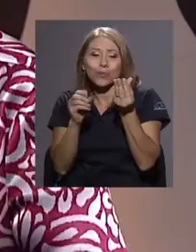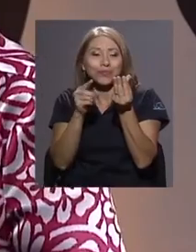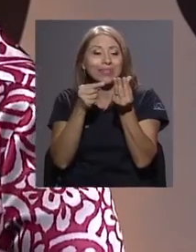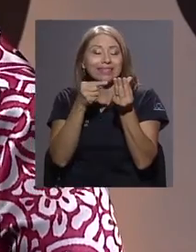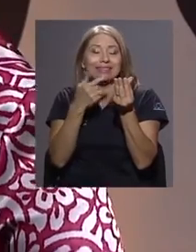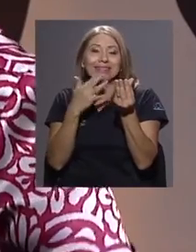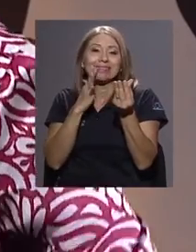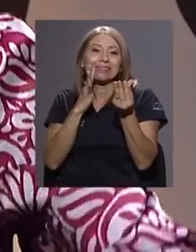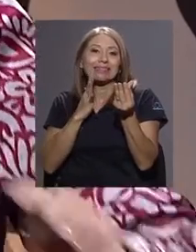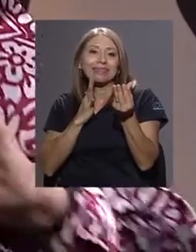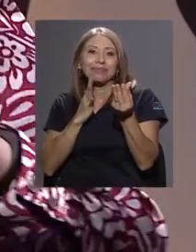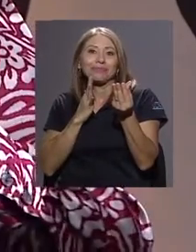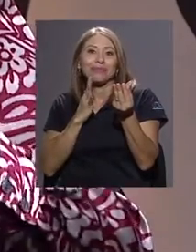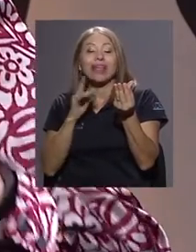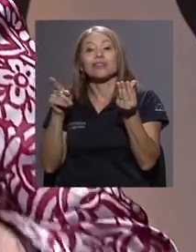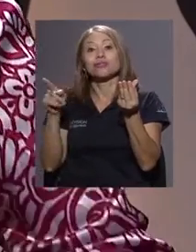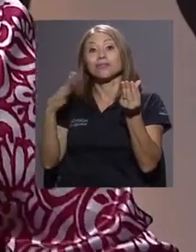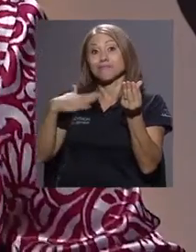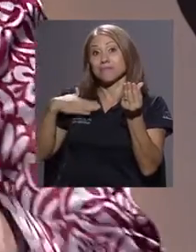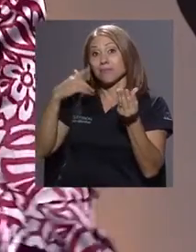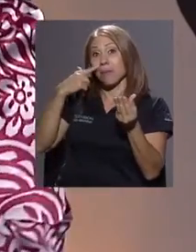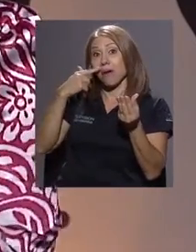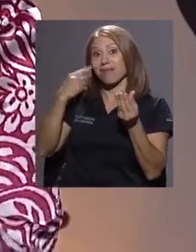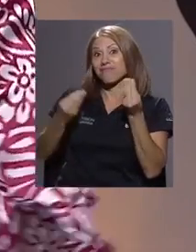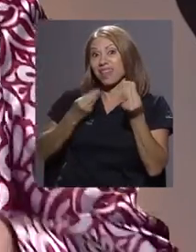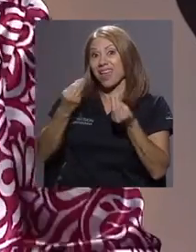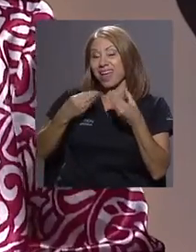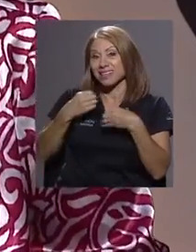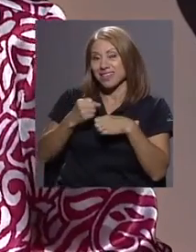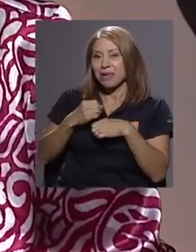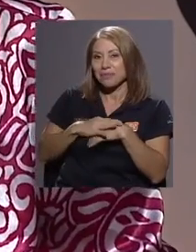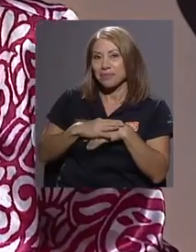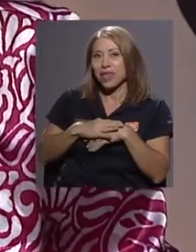papá tomaba este los